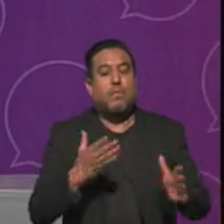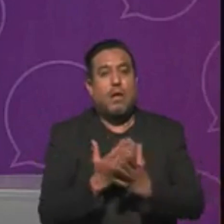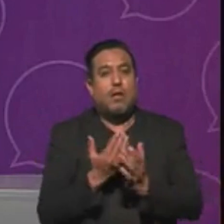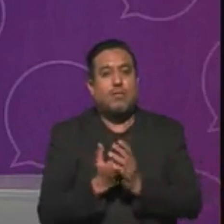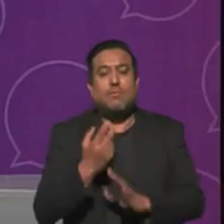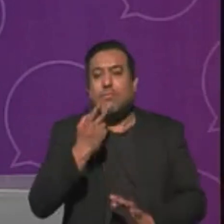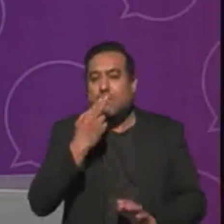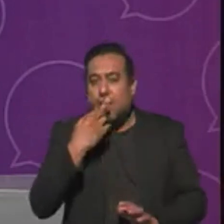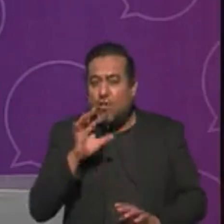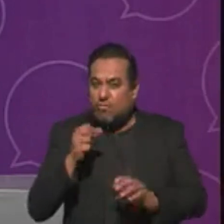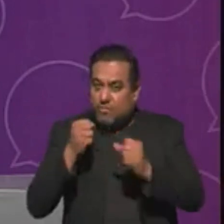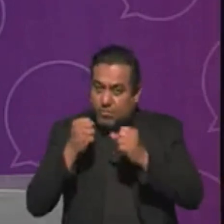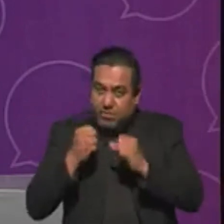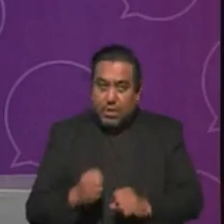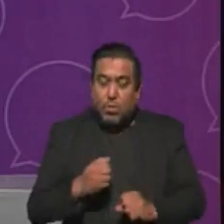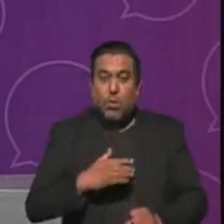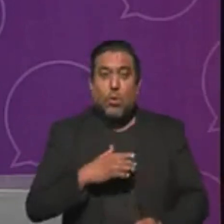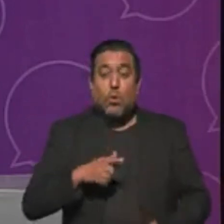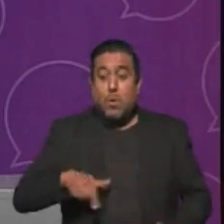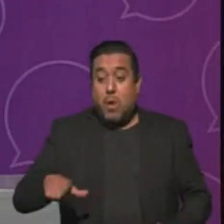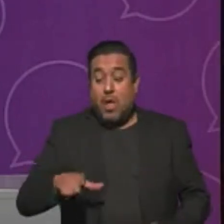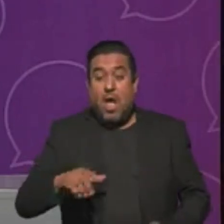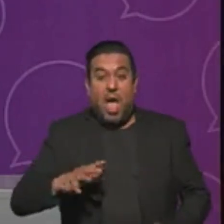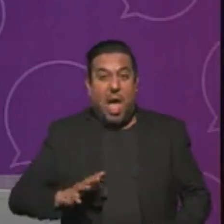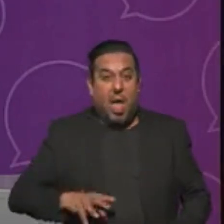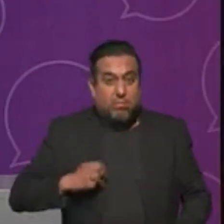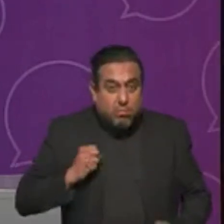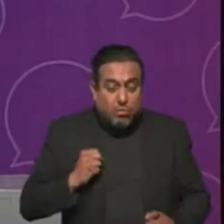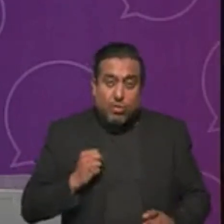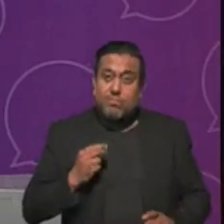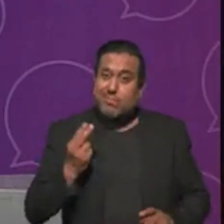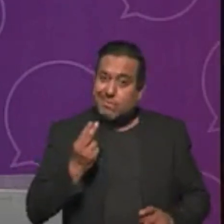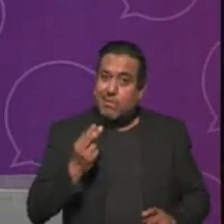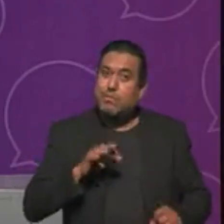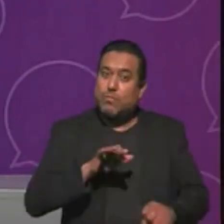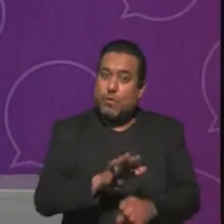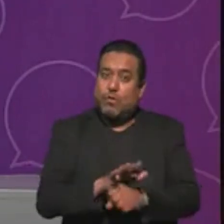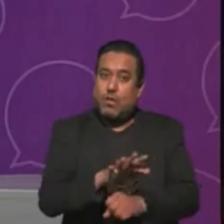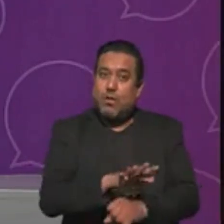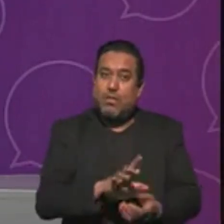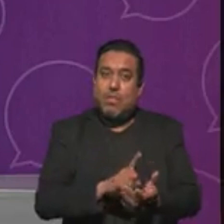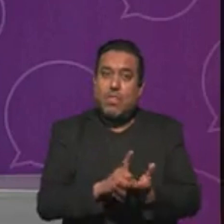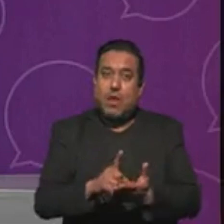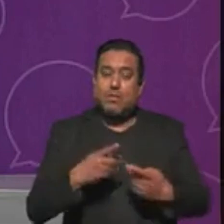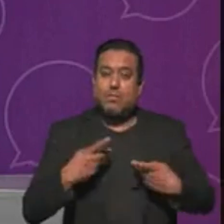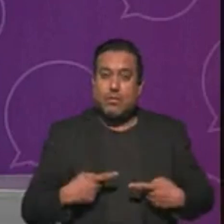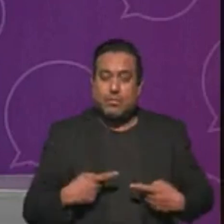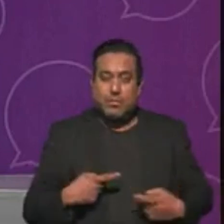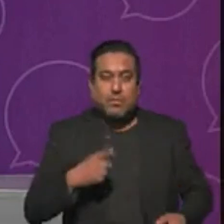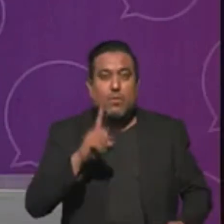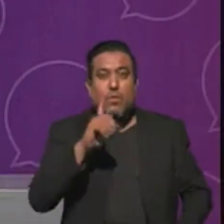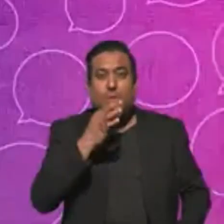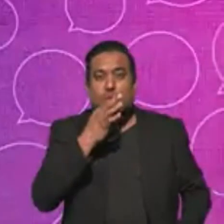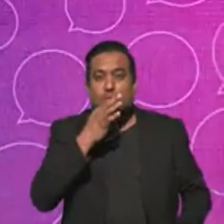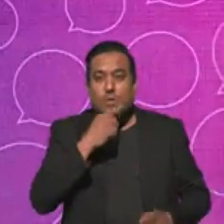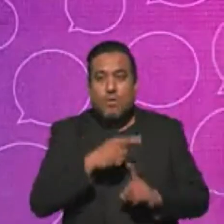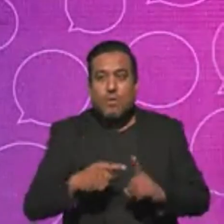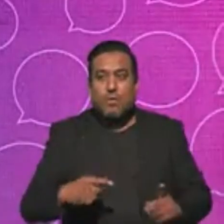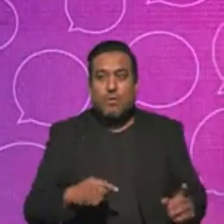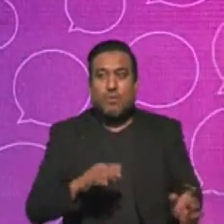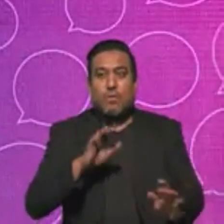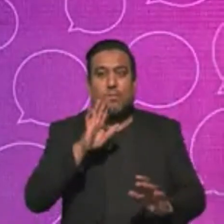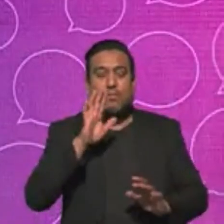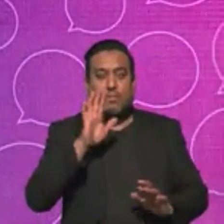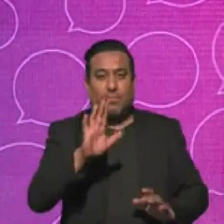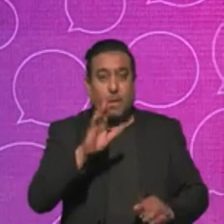asegura de que se haga justicia en Casos de abuso policial y se protejan Los derechos civiles tiene un minuto y medio candidato lo primero que hay que hacer es